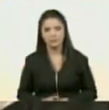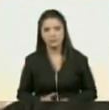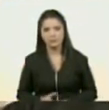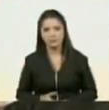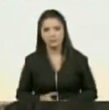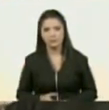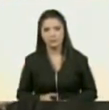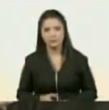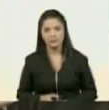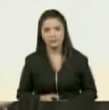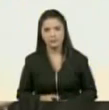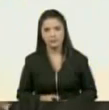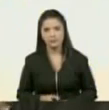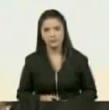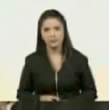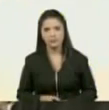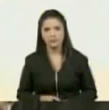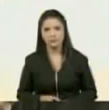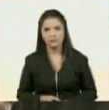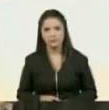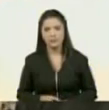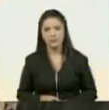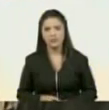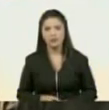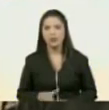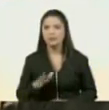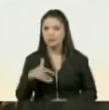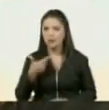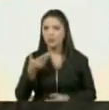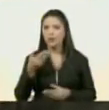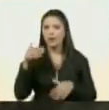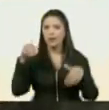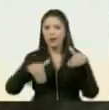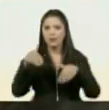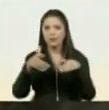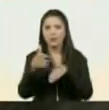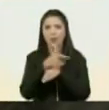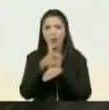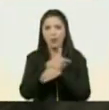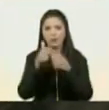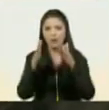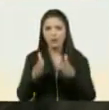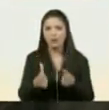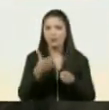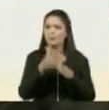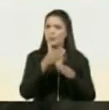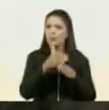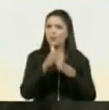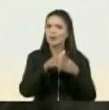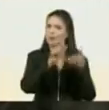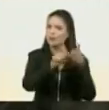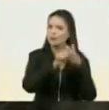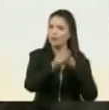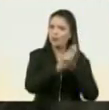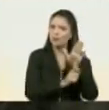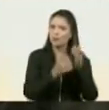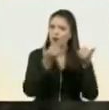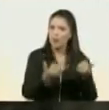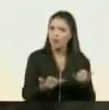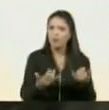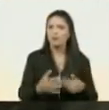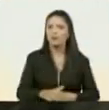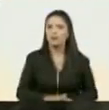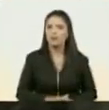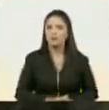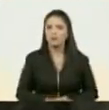Nacional Constituyente esté en funciones? El rector ha dicho que el CNE no está en posición de garantizar las elecciones regionales